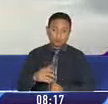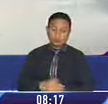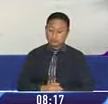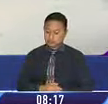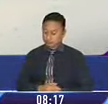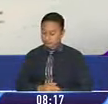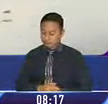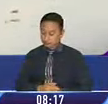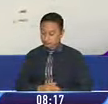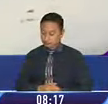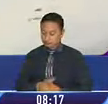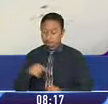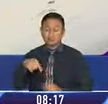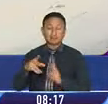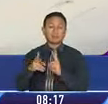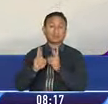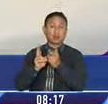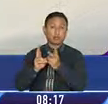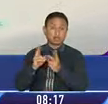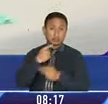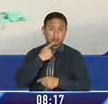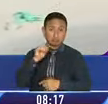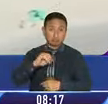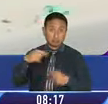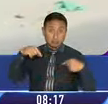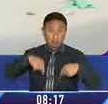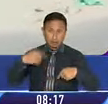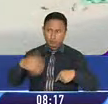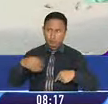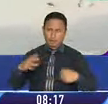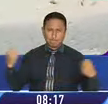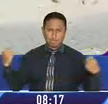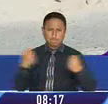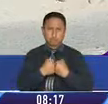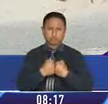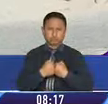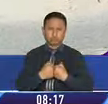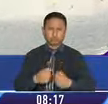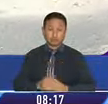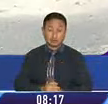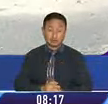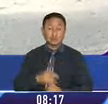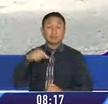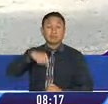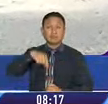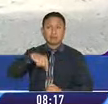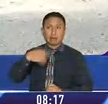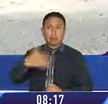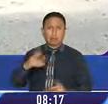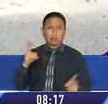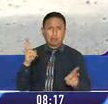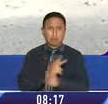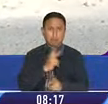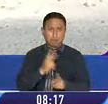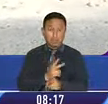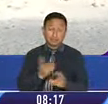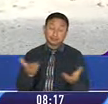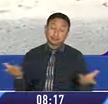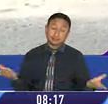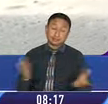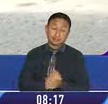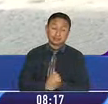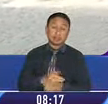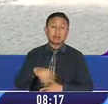Los vecinos incluso también reportan accidentes de tránsito en este sector. Se ha vuelto muy peligroso porque obviamente pues